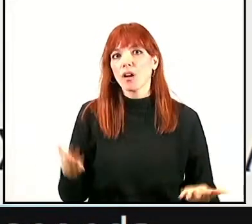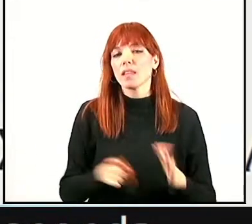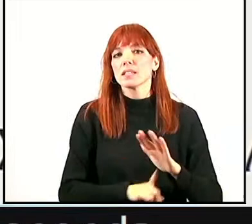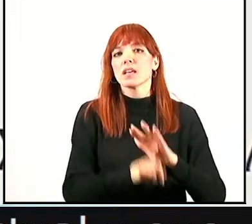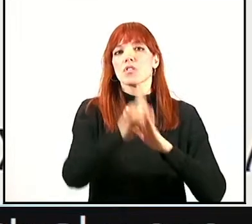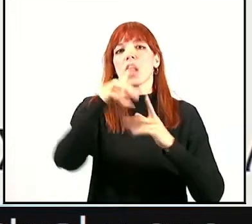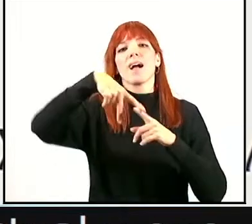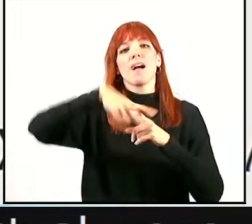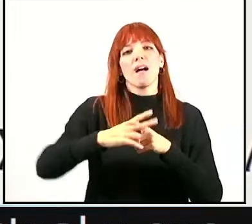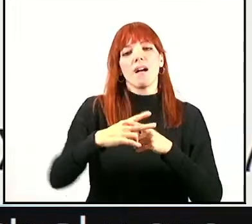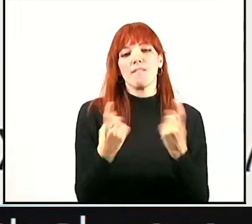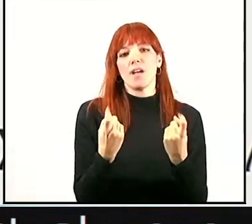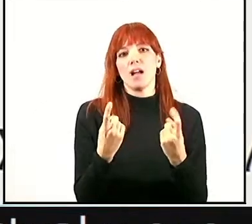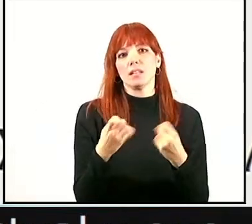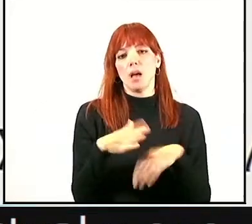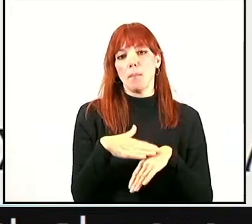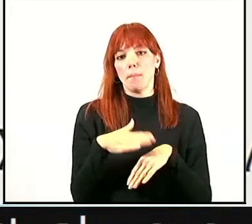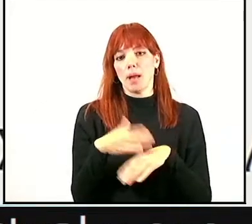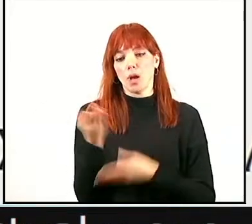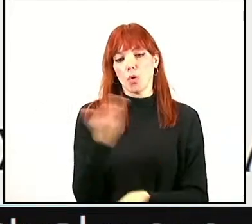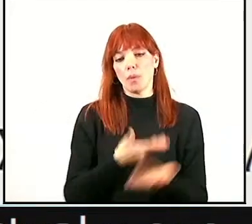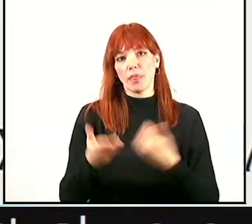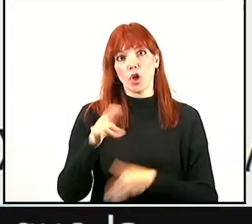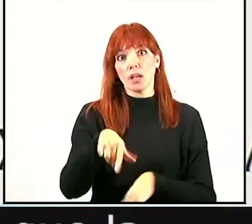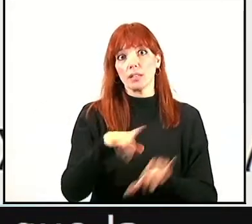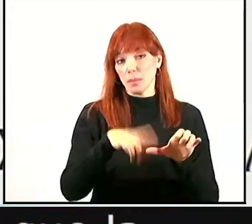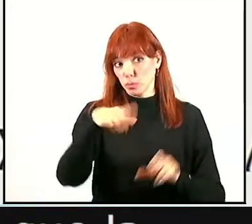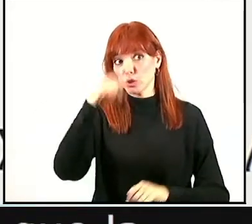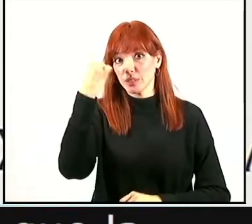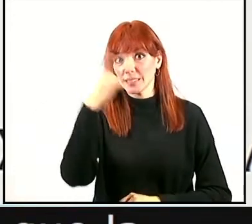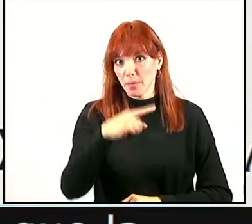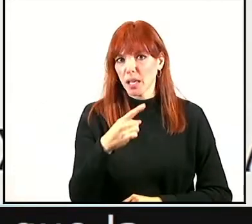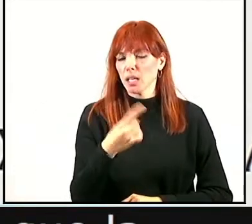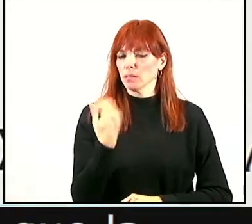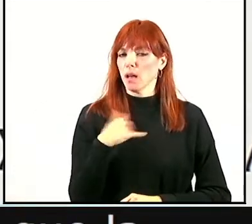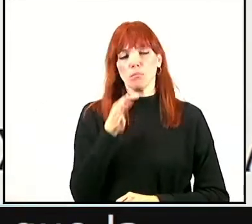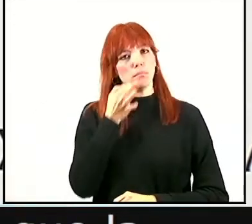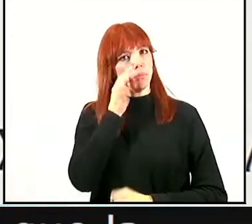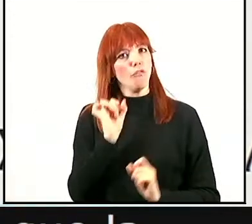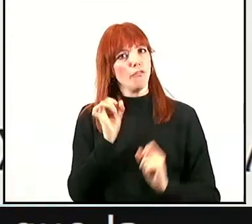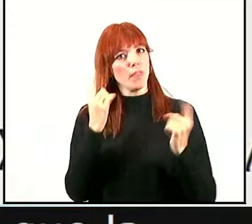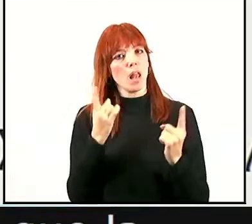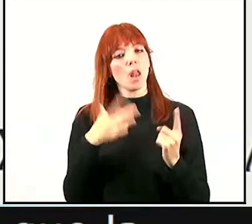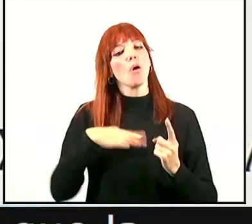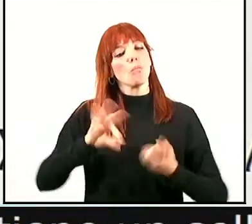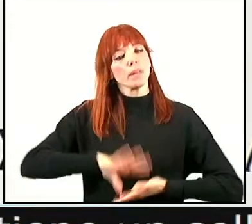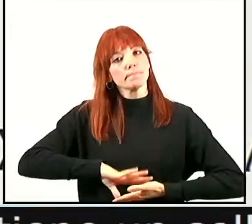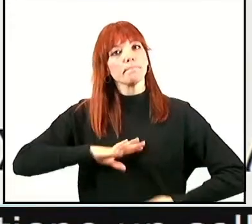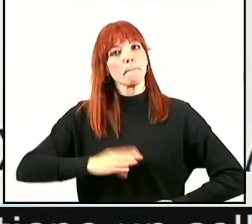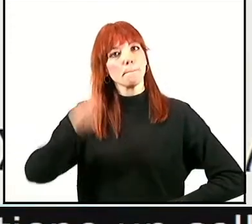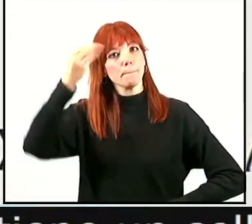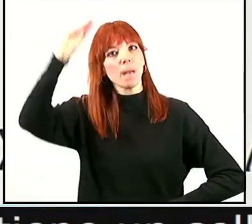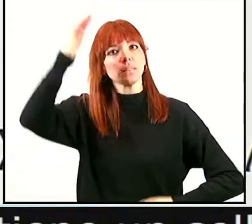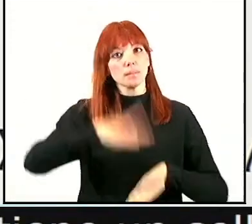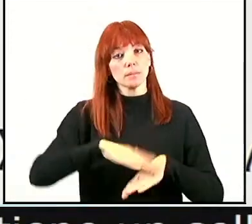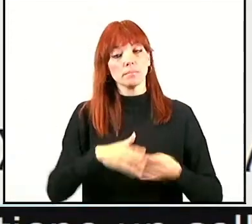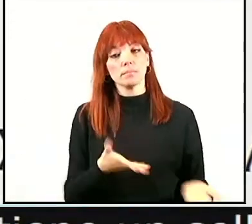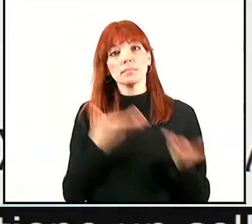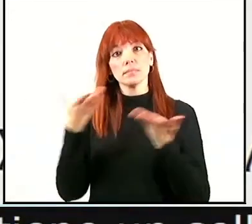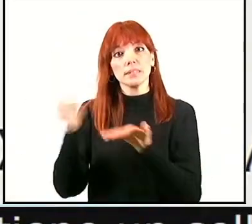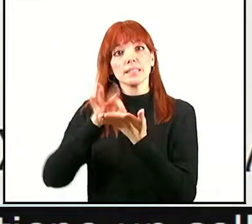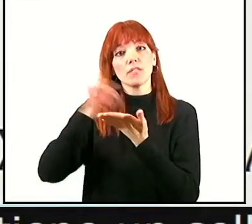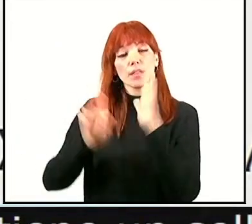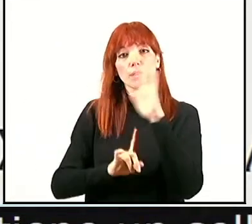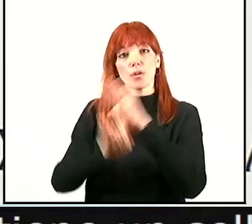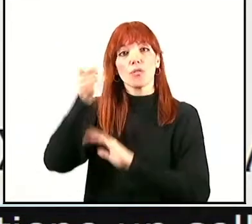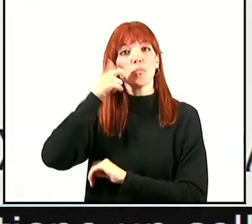herramientas necesarias para que la cooperación extremeña, que sabéis que ya tiene un sello propio, pueda ampliar sus capacidades y ponerla al servicio del